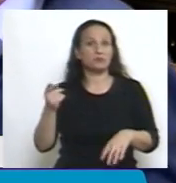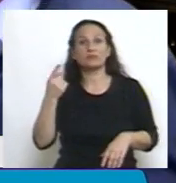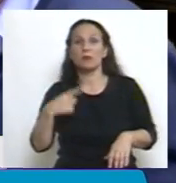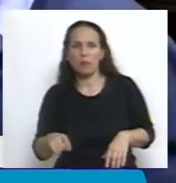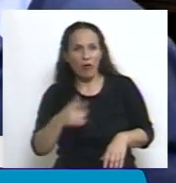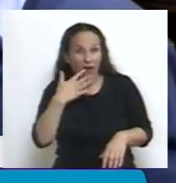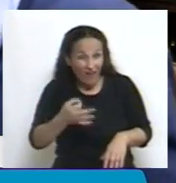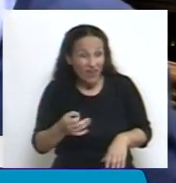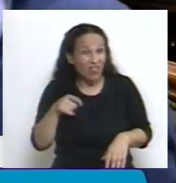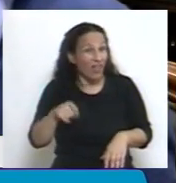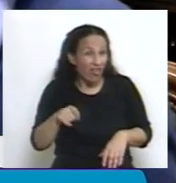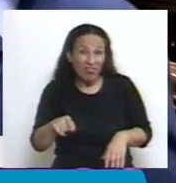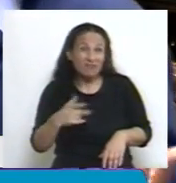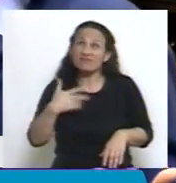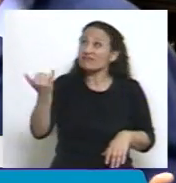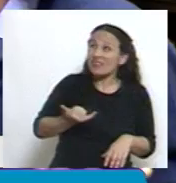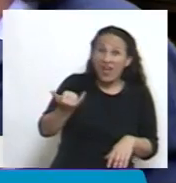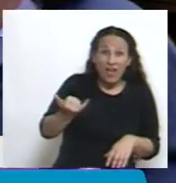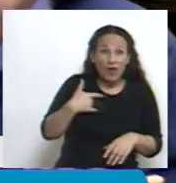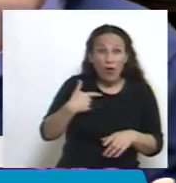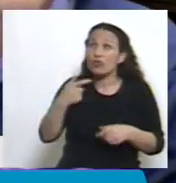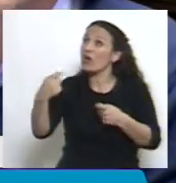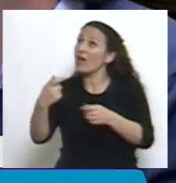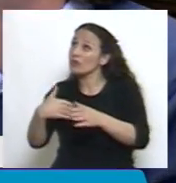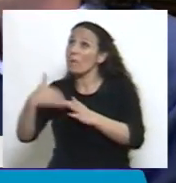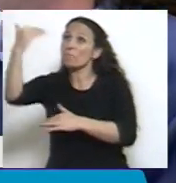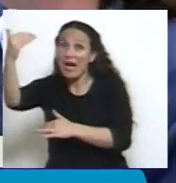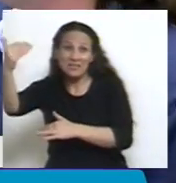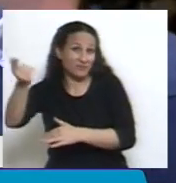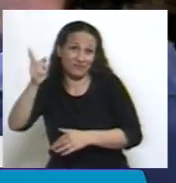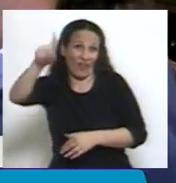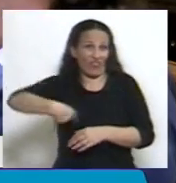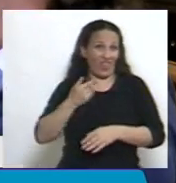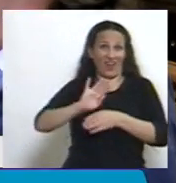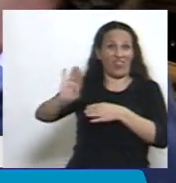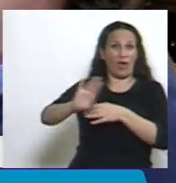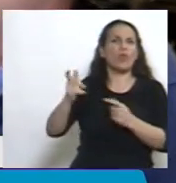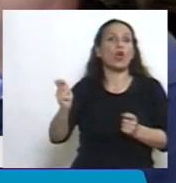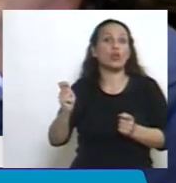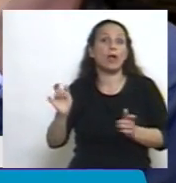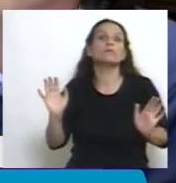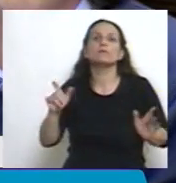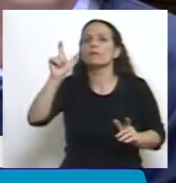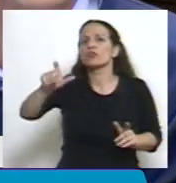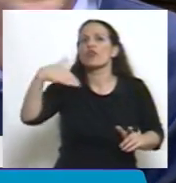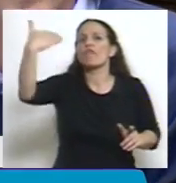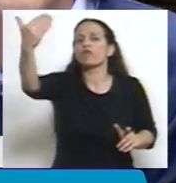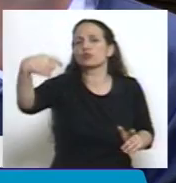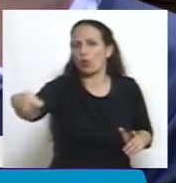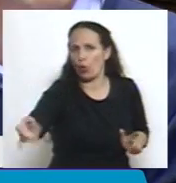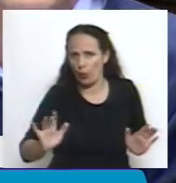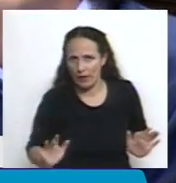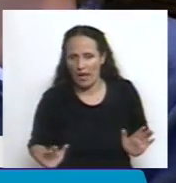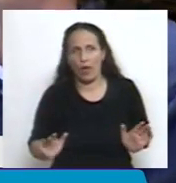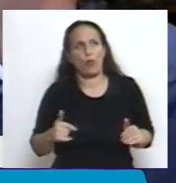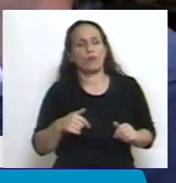está endeudando con alguien si gasta más de lo que tiene. ¿Con quién se endeuda? Bueno, se endeuda con los futuros jubilados, o se endeuda en